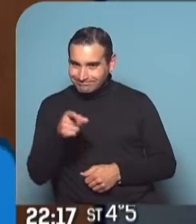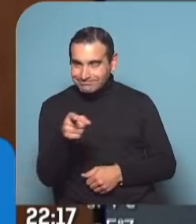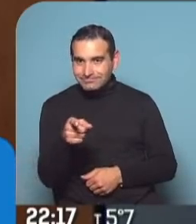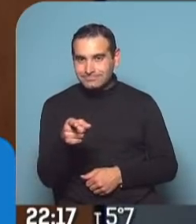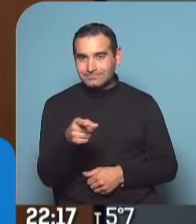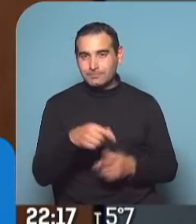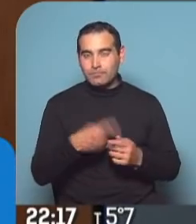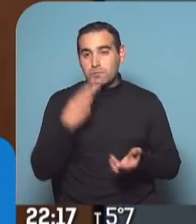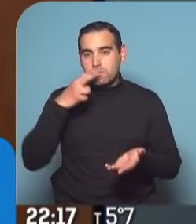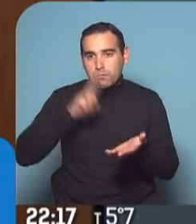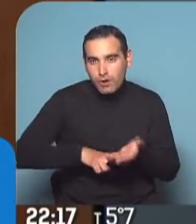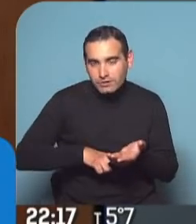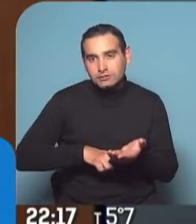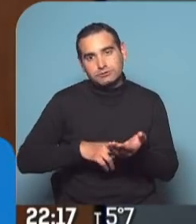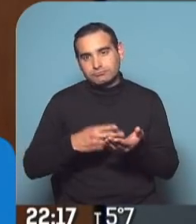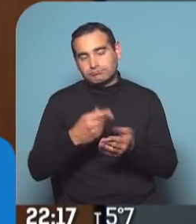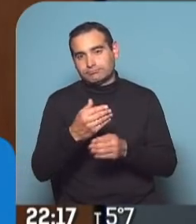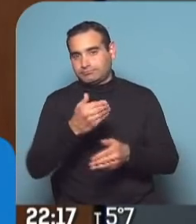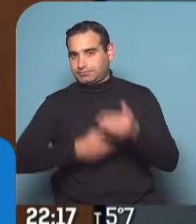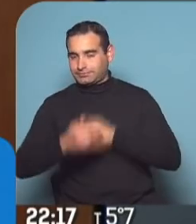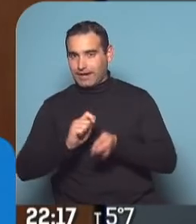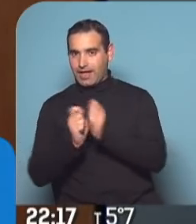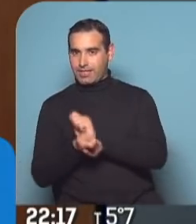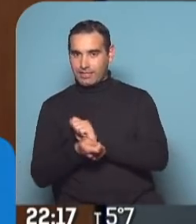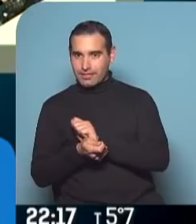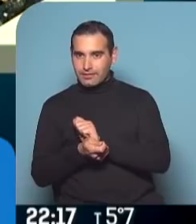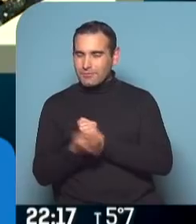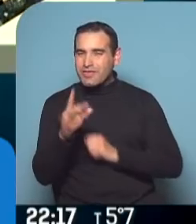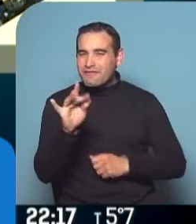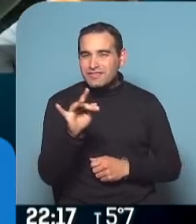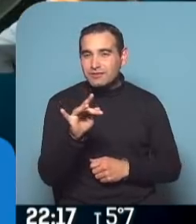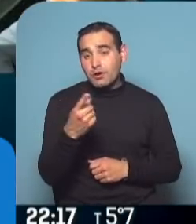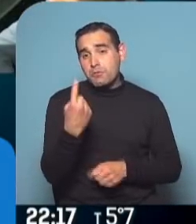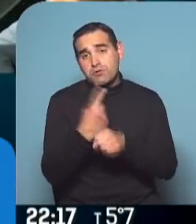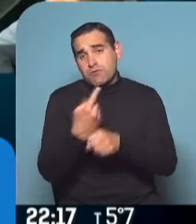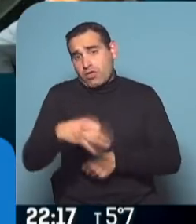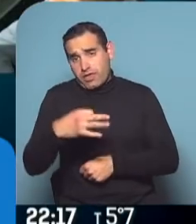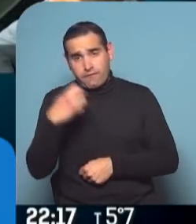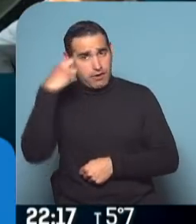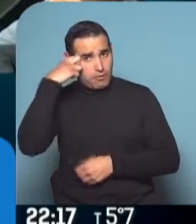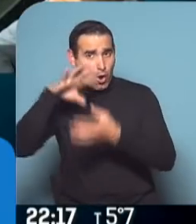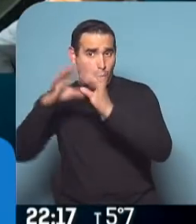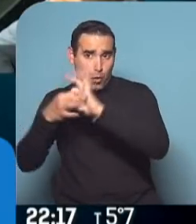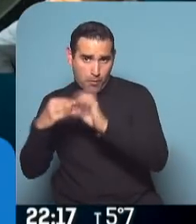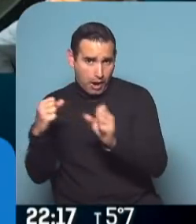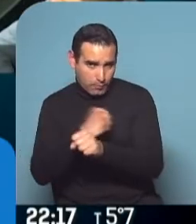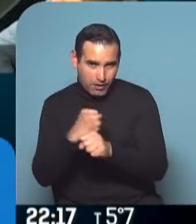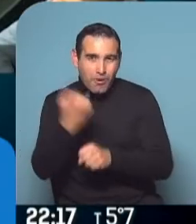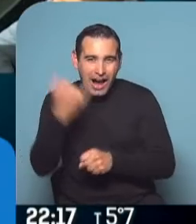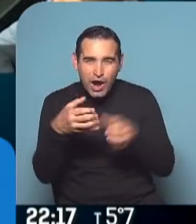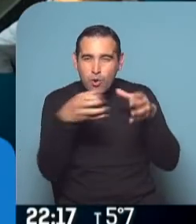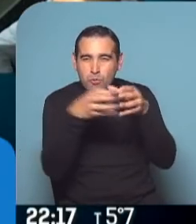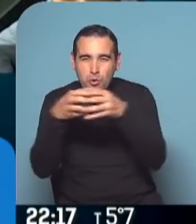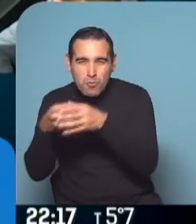el diésel, ¿no? Entonces, veo muy difícil que, en primer lugar, porque tiene que ser aprobado por el Parlamento Europeo, donde ya hay un grupo de partidos, hay